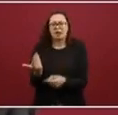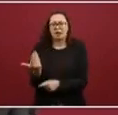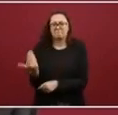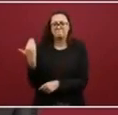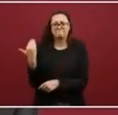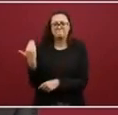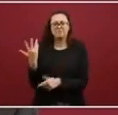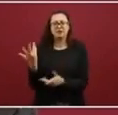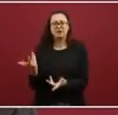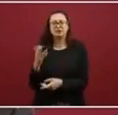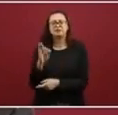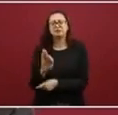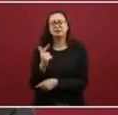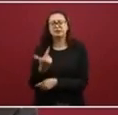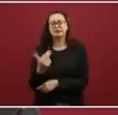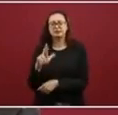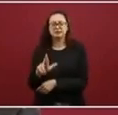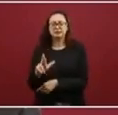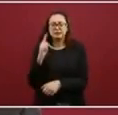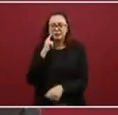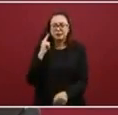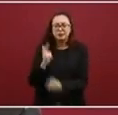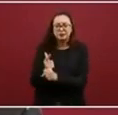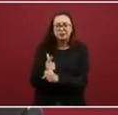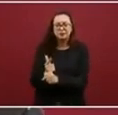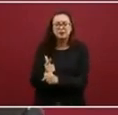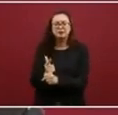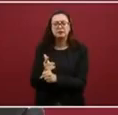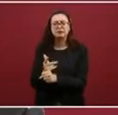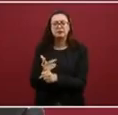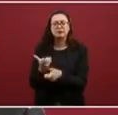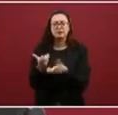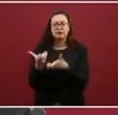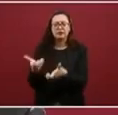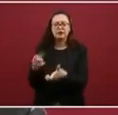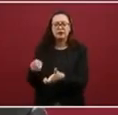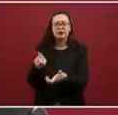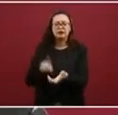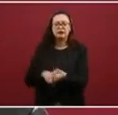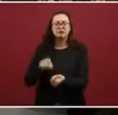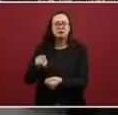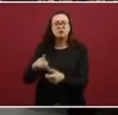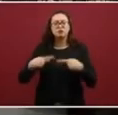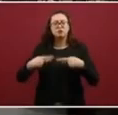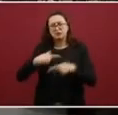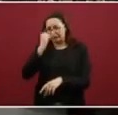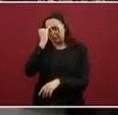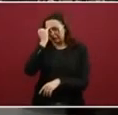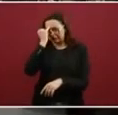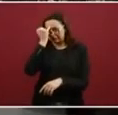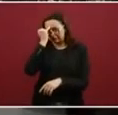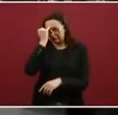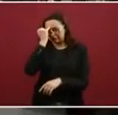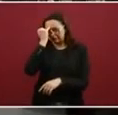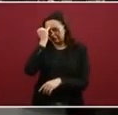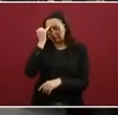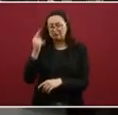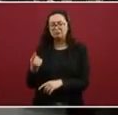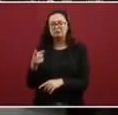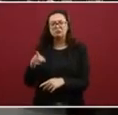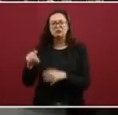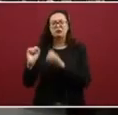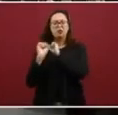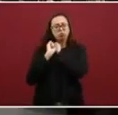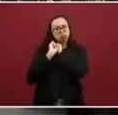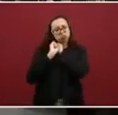operación organizada por la Fiscalía General de la República donde encontraron domicilios con personas de la India, con todo un sistema para